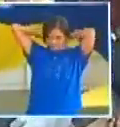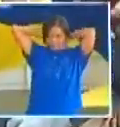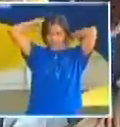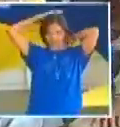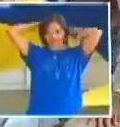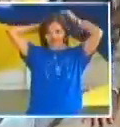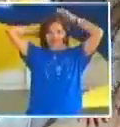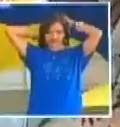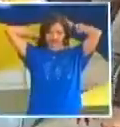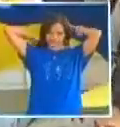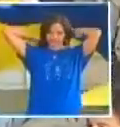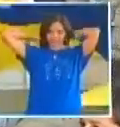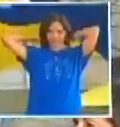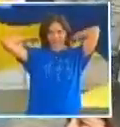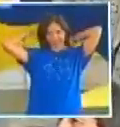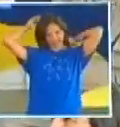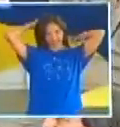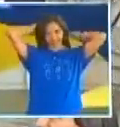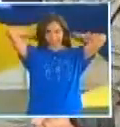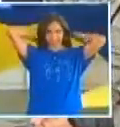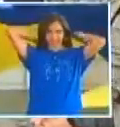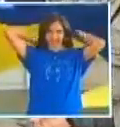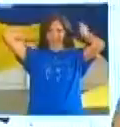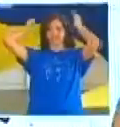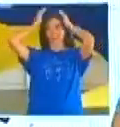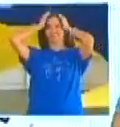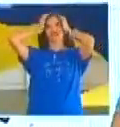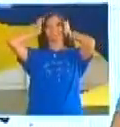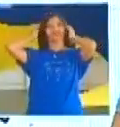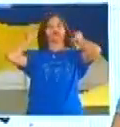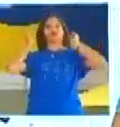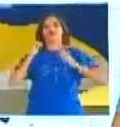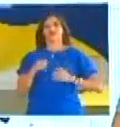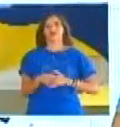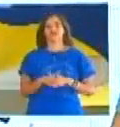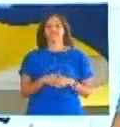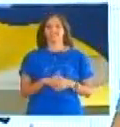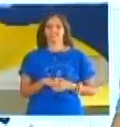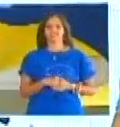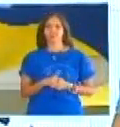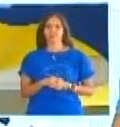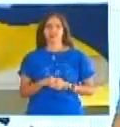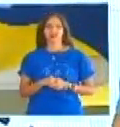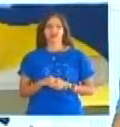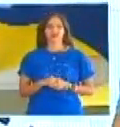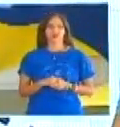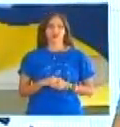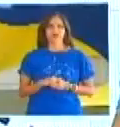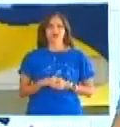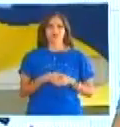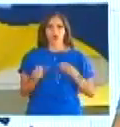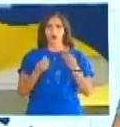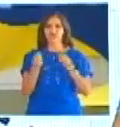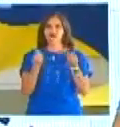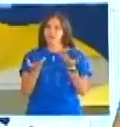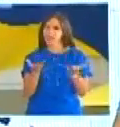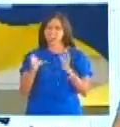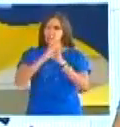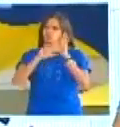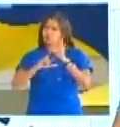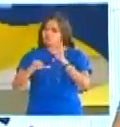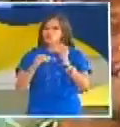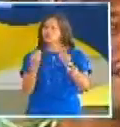para saber cómo va el debate, la campaña, cómo se preparan para el 30 de julio, cómo se preparan para la instalación de la Asamblea